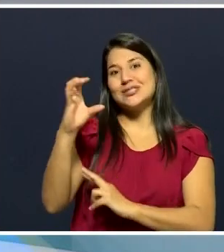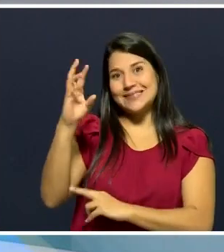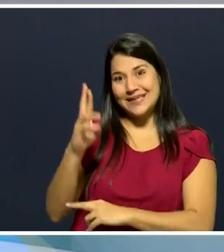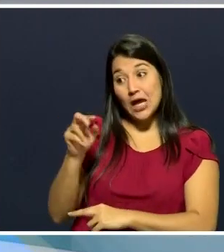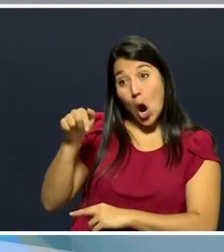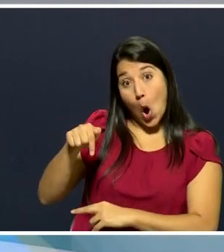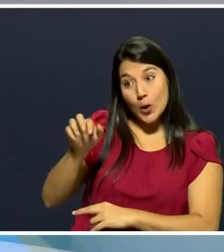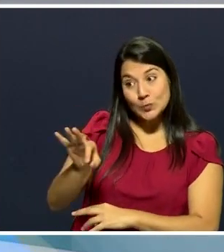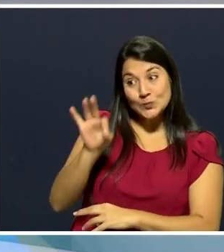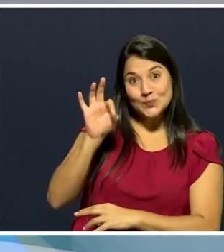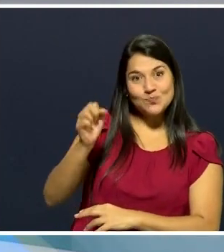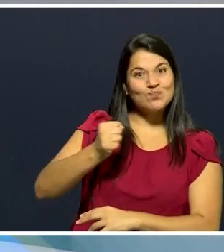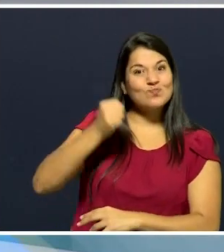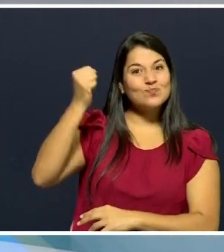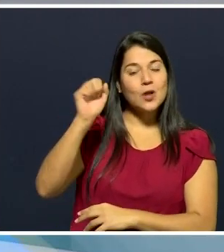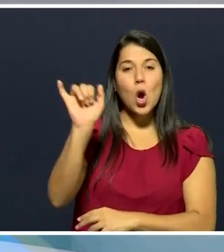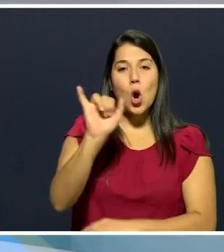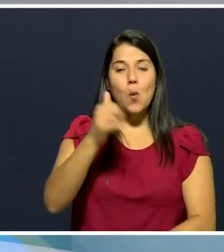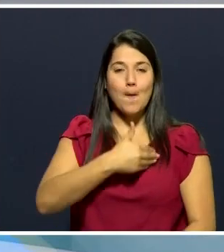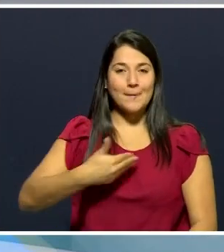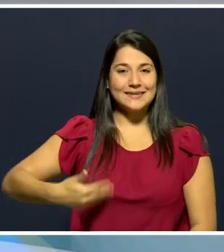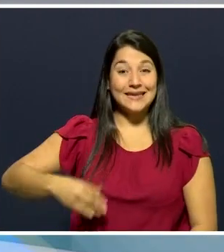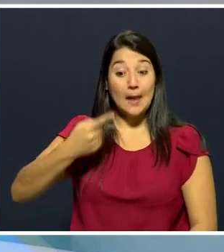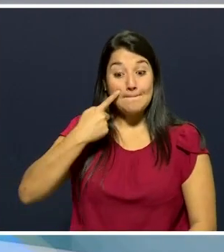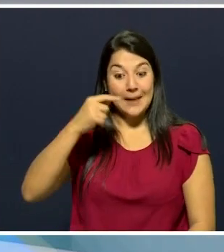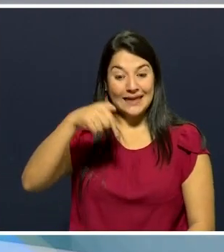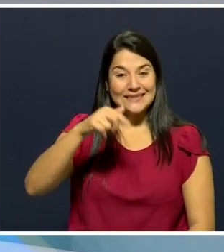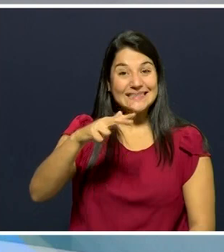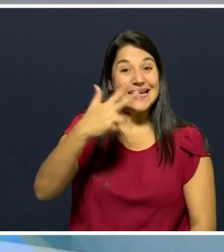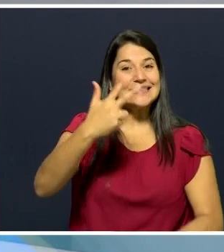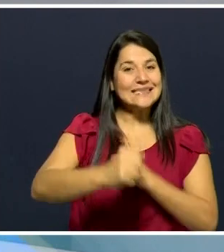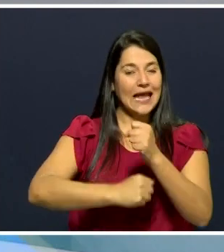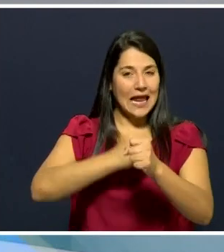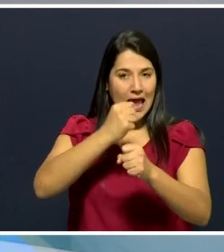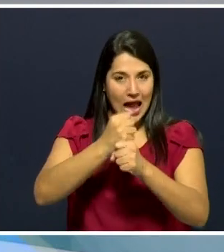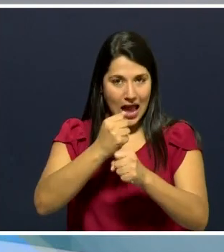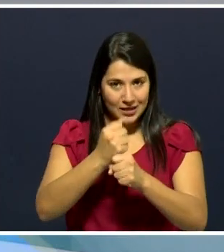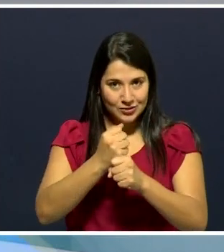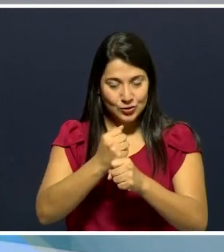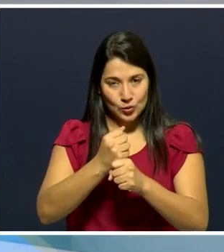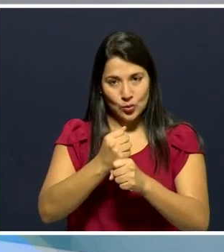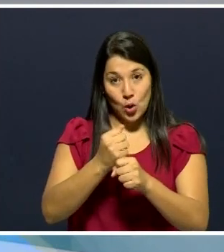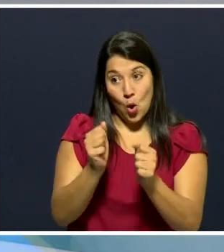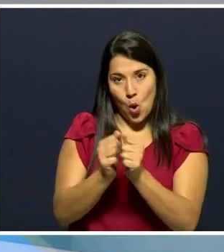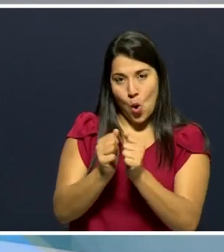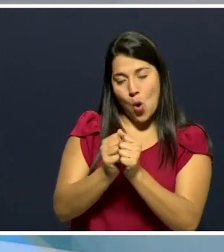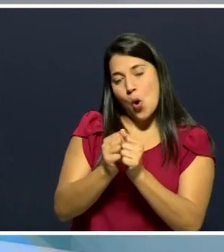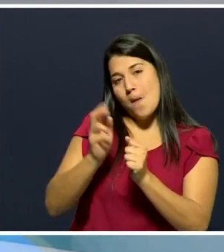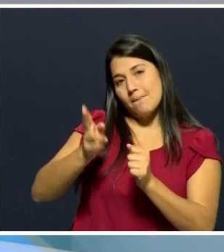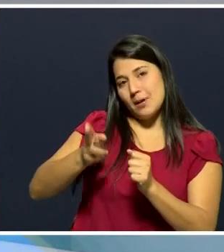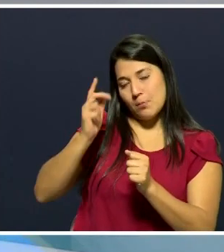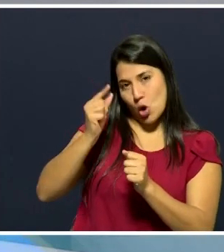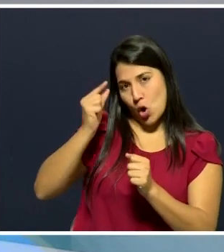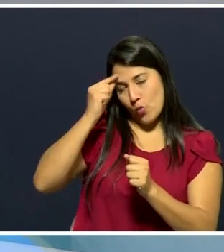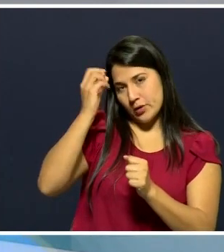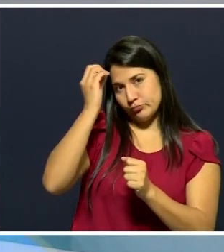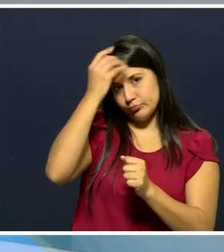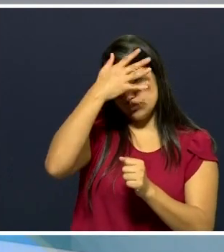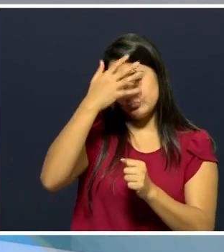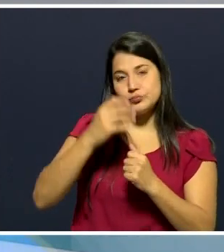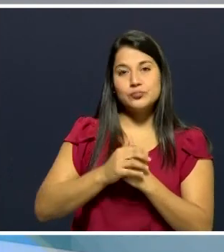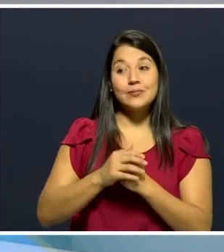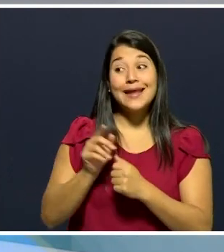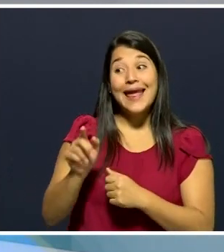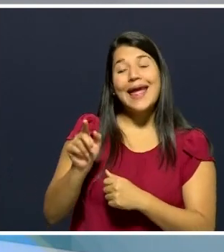Congreso para la tercera legislatura. Él es el primer afrodescendiente en dirigir la Asamblea